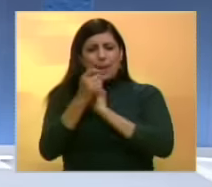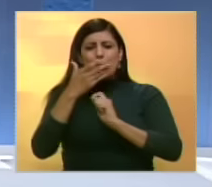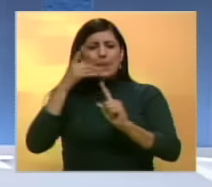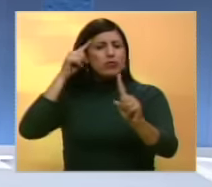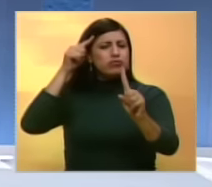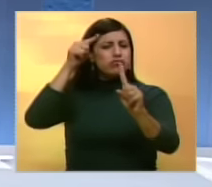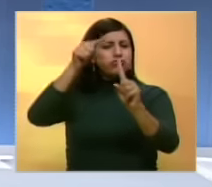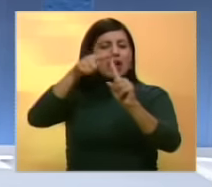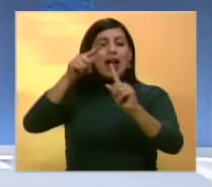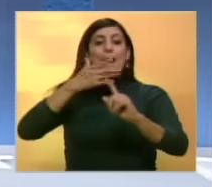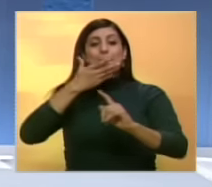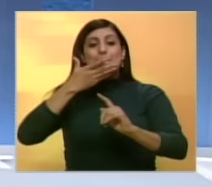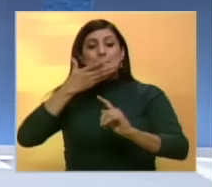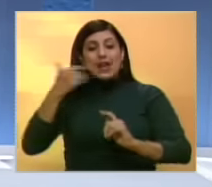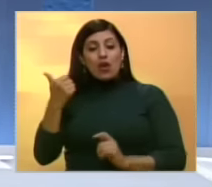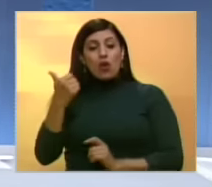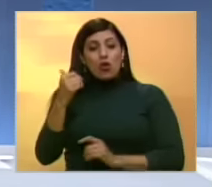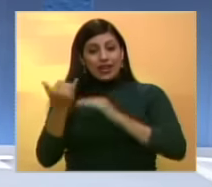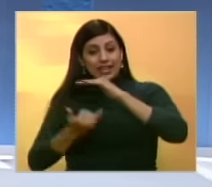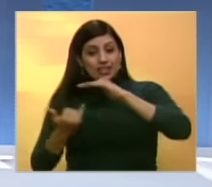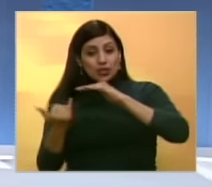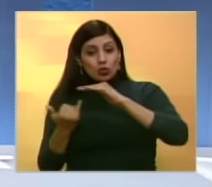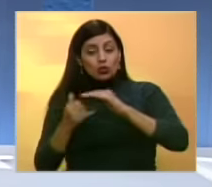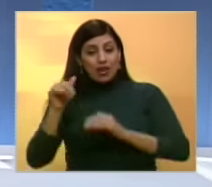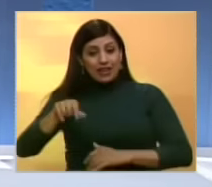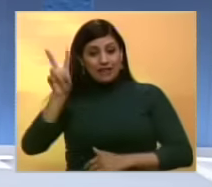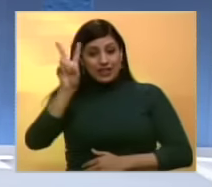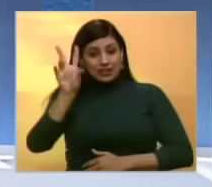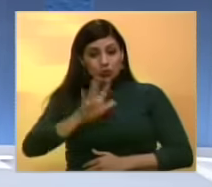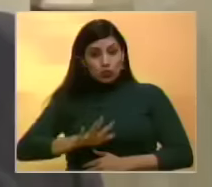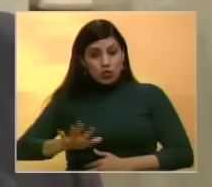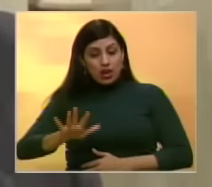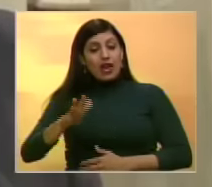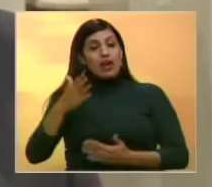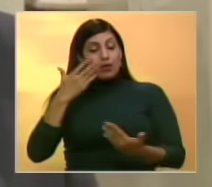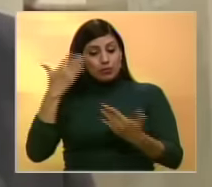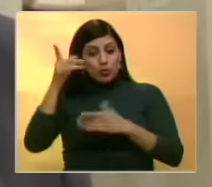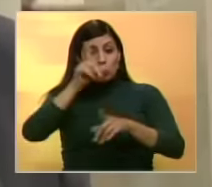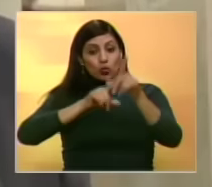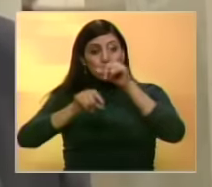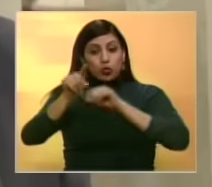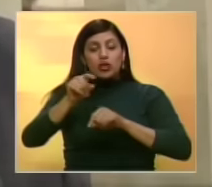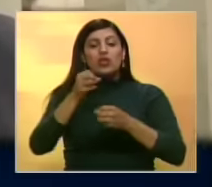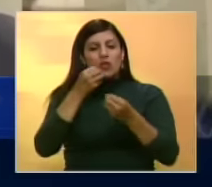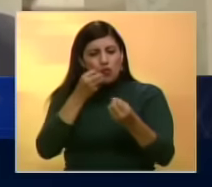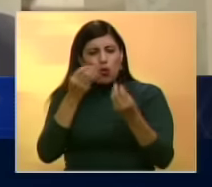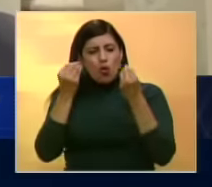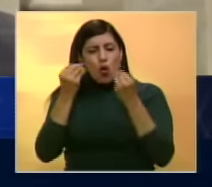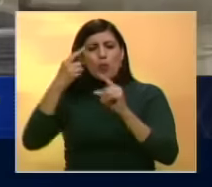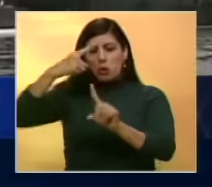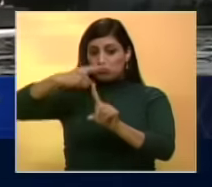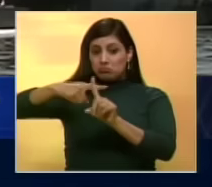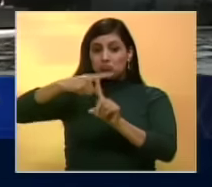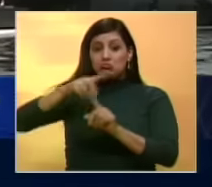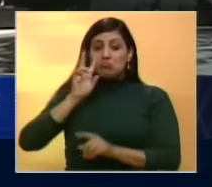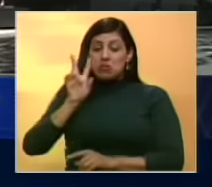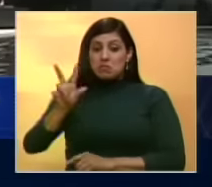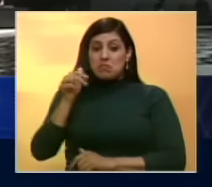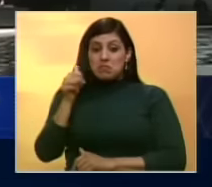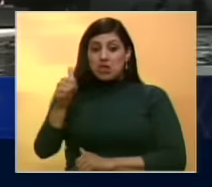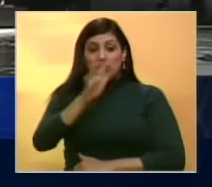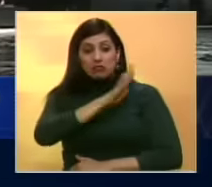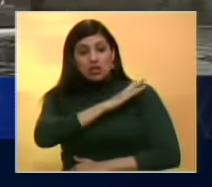para garantizar el funcionamiento de las instituciones de del Estado venezolano a través de su cuenta en Twitter calificó como positiva la decisión de